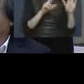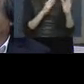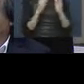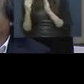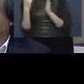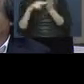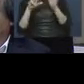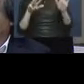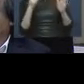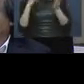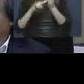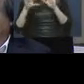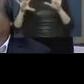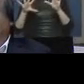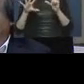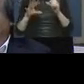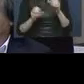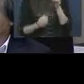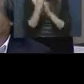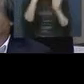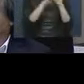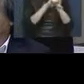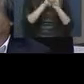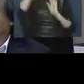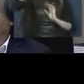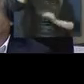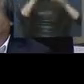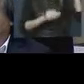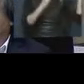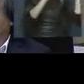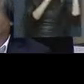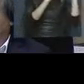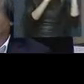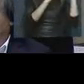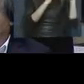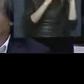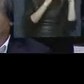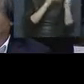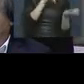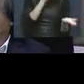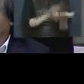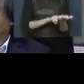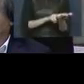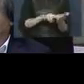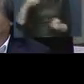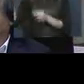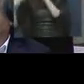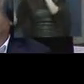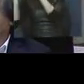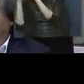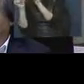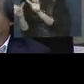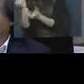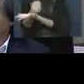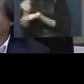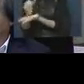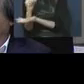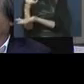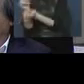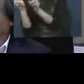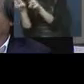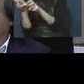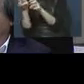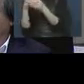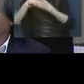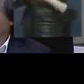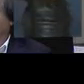el 2010 con la instalación de estos tribunales tributarios y aduaneros, que ciertamente garantizan juicios justos, racionales, con